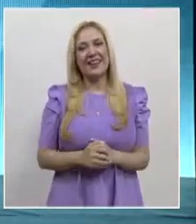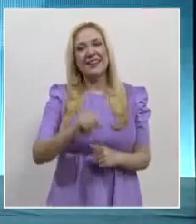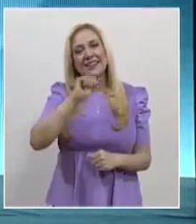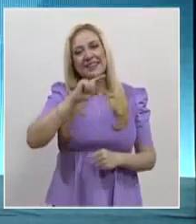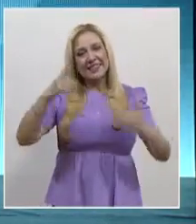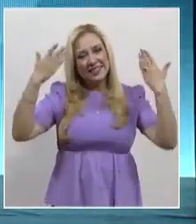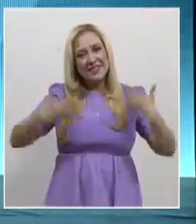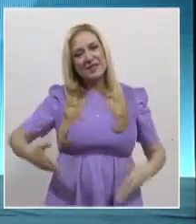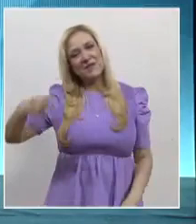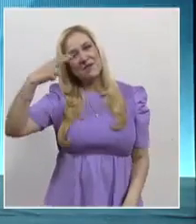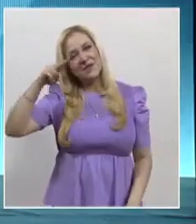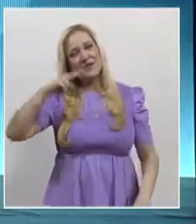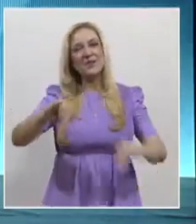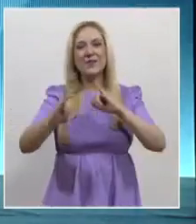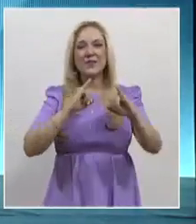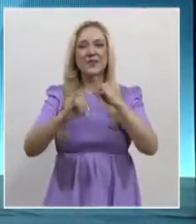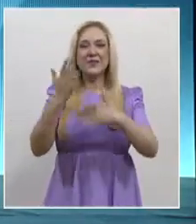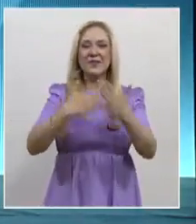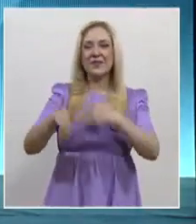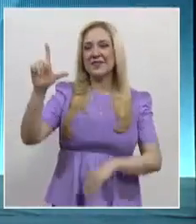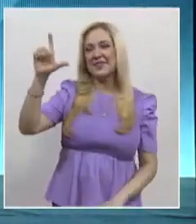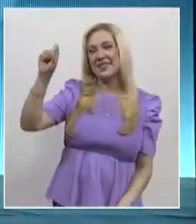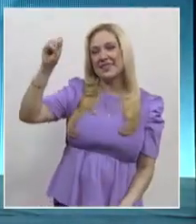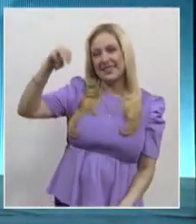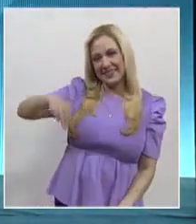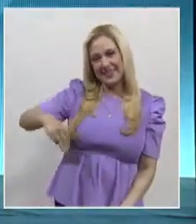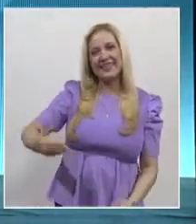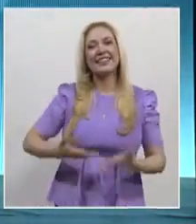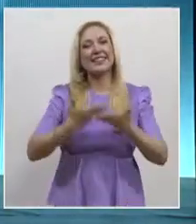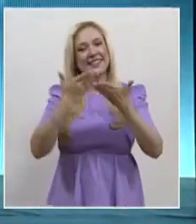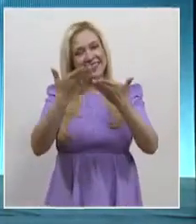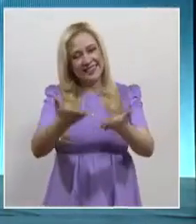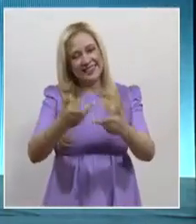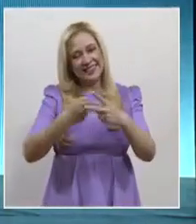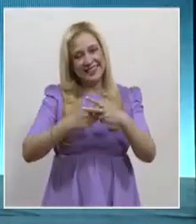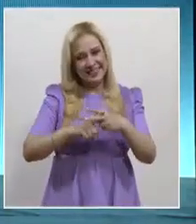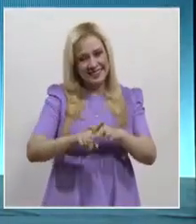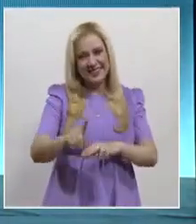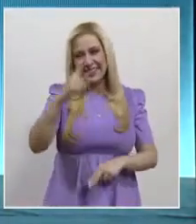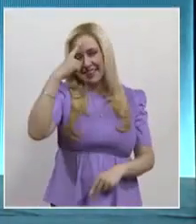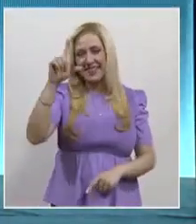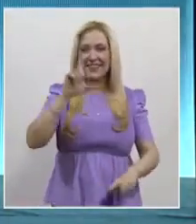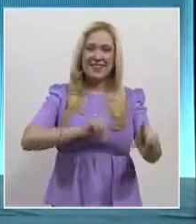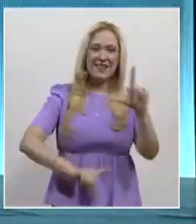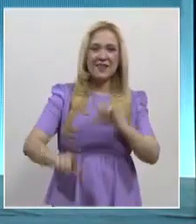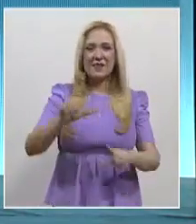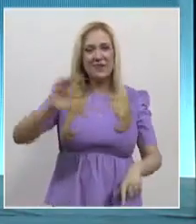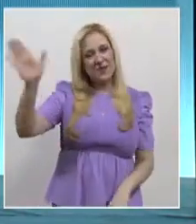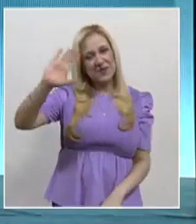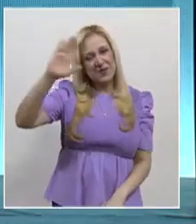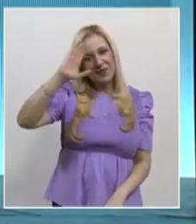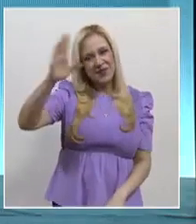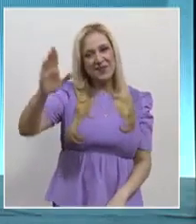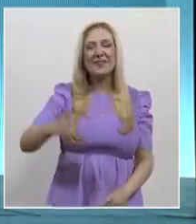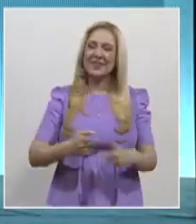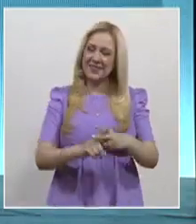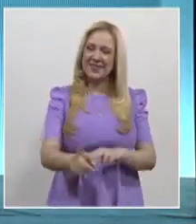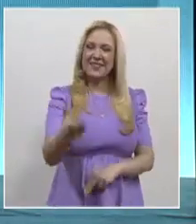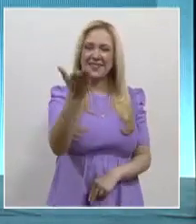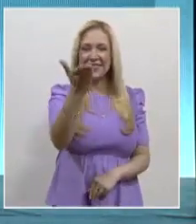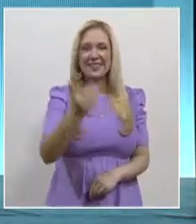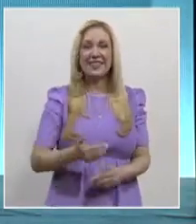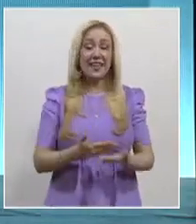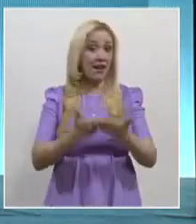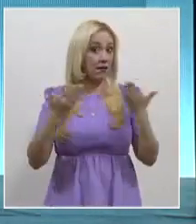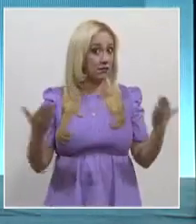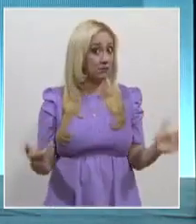bienvenida. Saludamos también a mi compañera Nidia Díaz en la interpretación de lengua de señas mexicana. Hola, Nidia. Vámonos